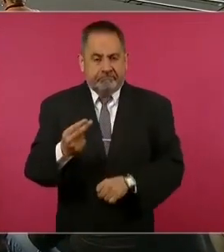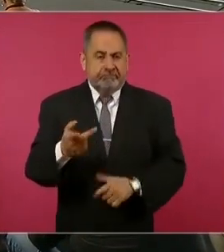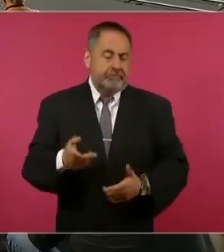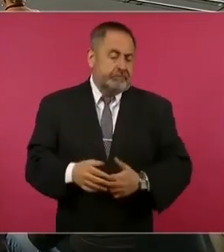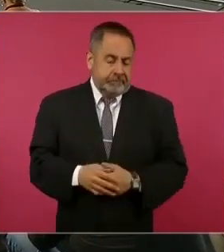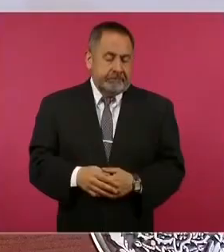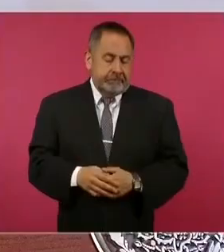Gracias.